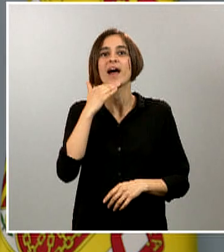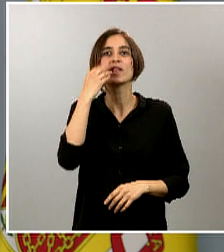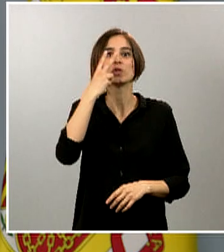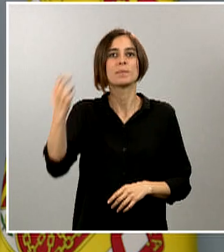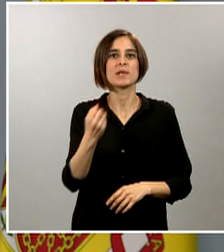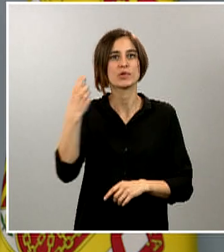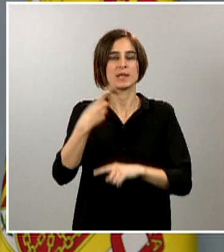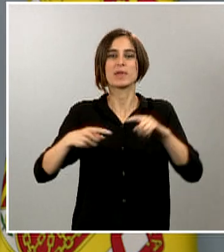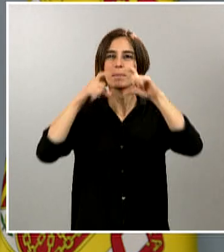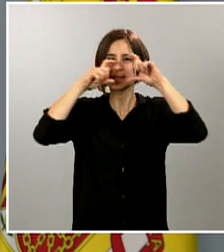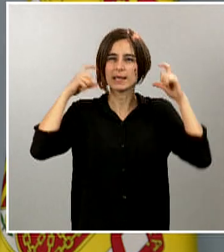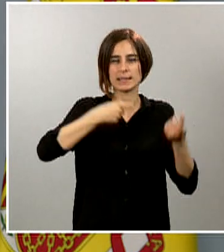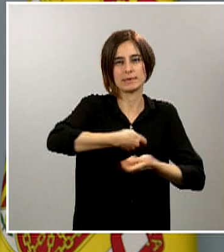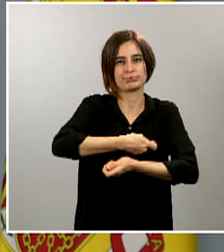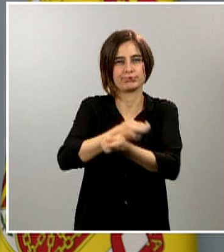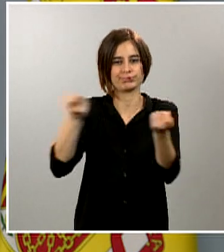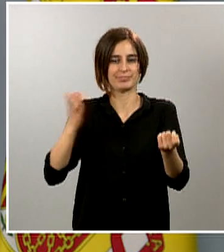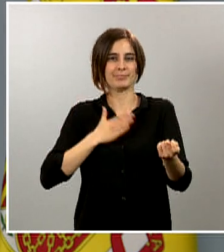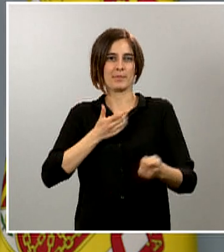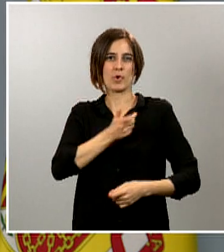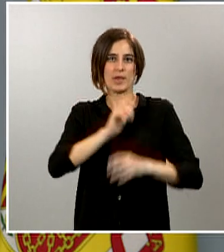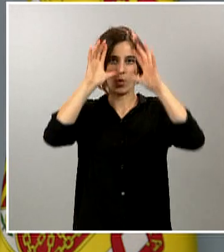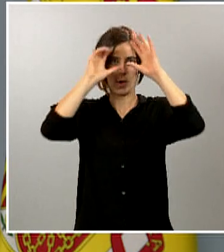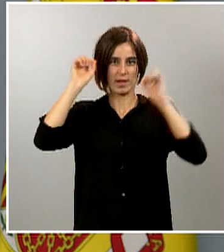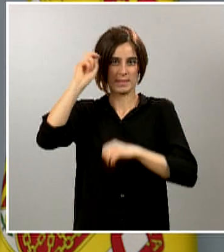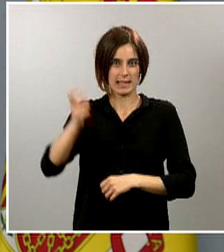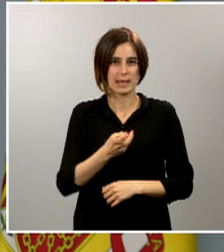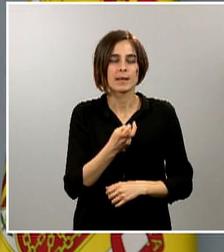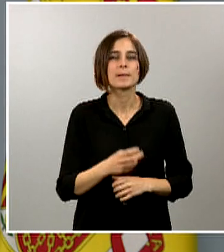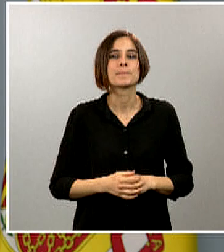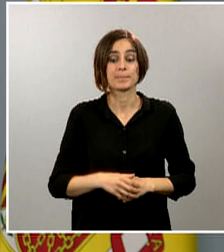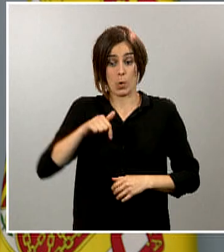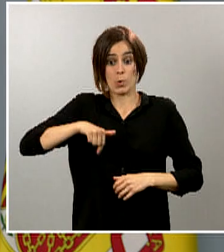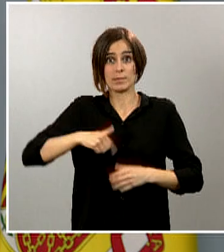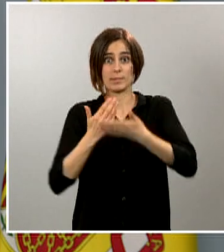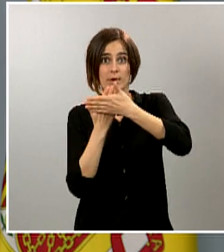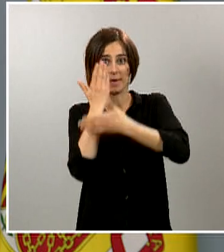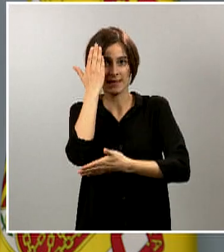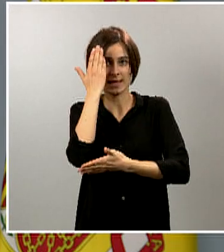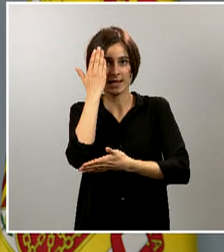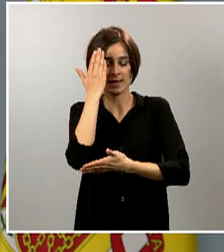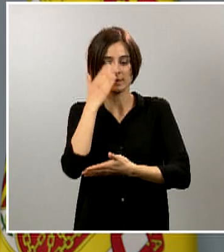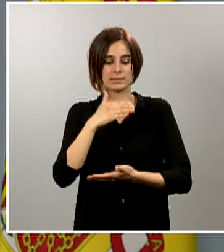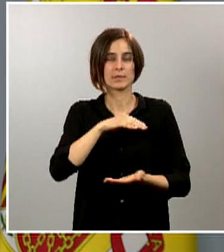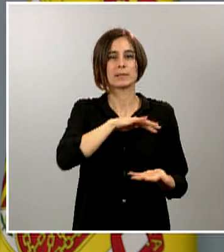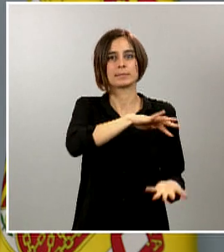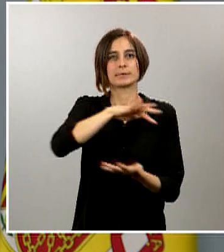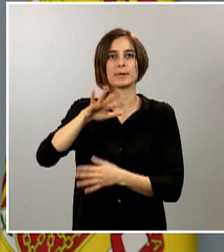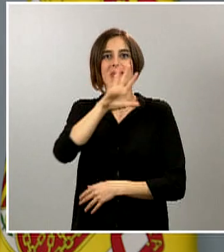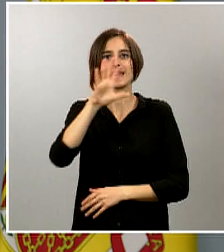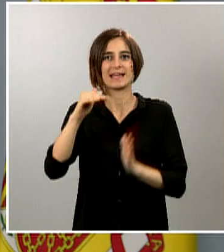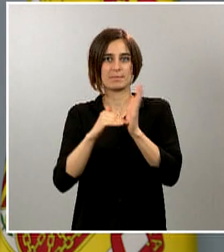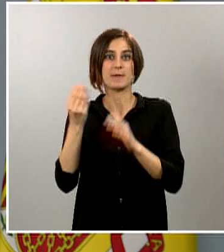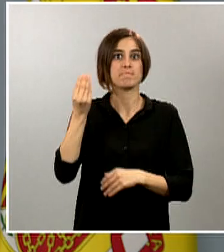entre las fuerzas y cuerpos. Y en el día de hoy, esta mañana, se repartirán 500.000 más. Es un deber,